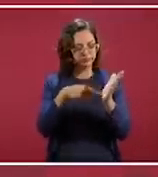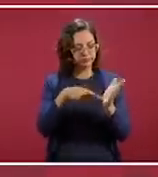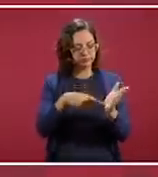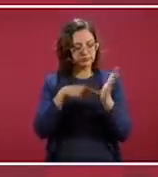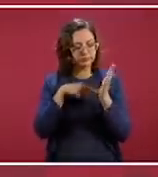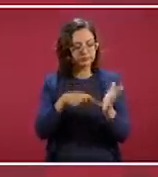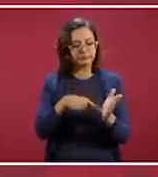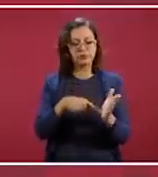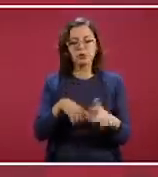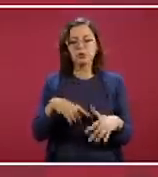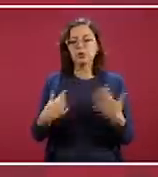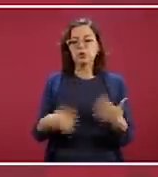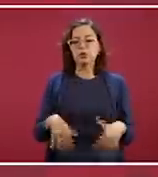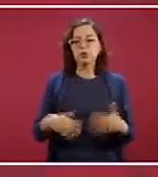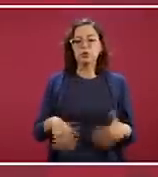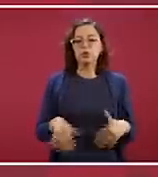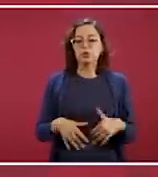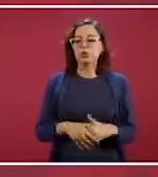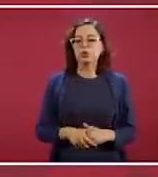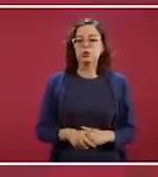es